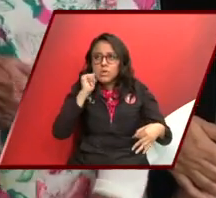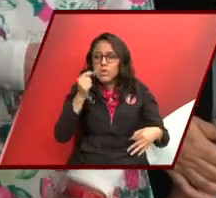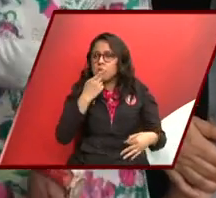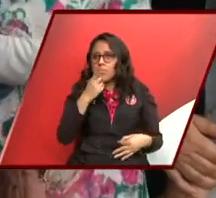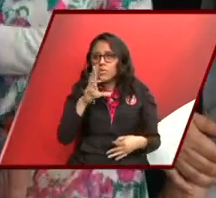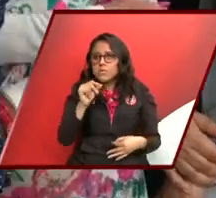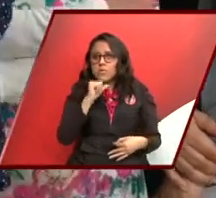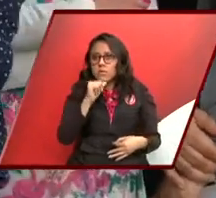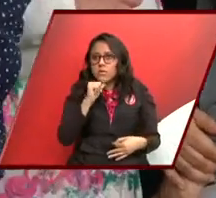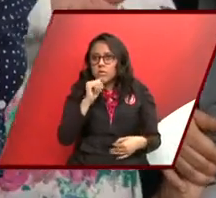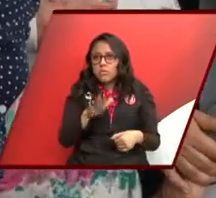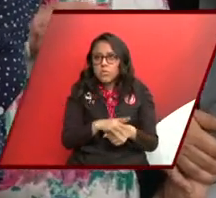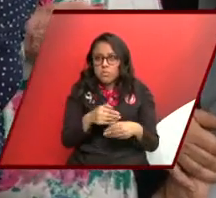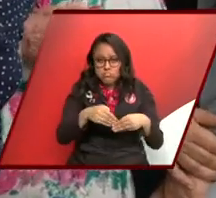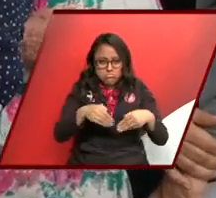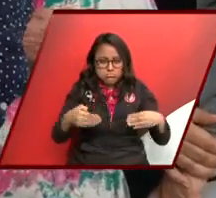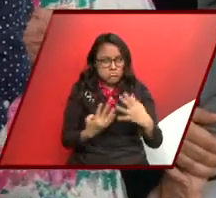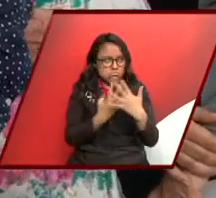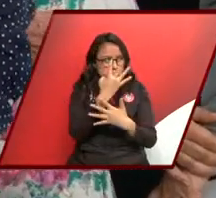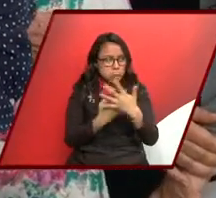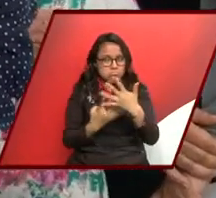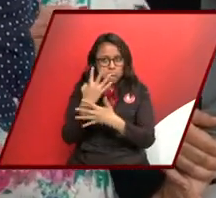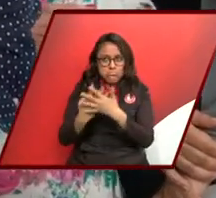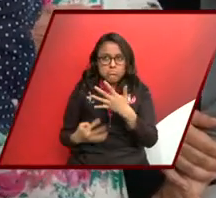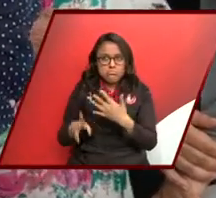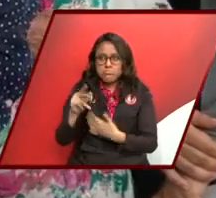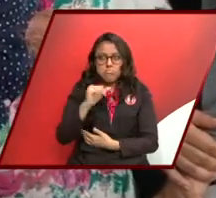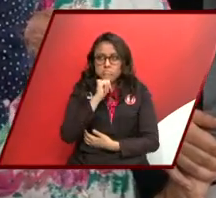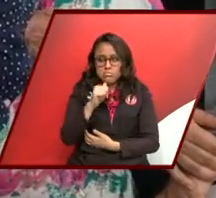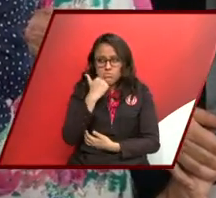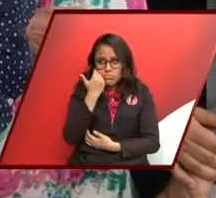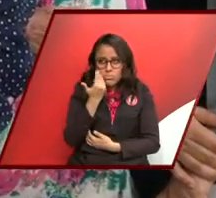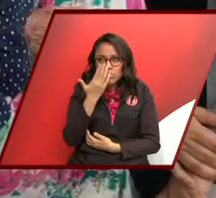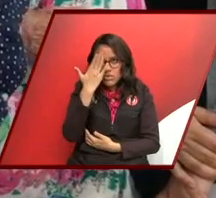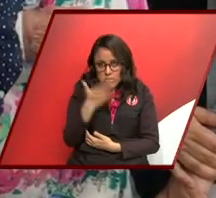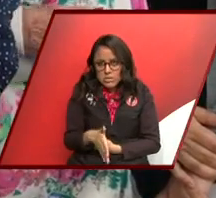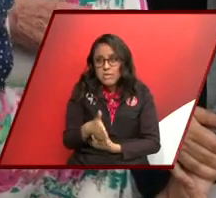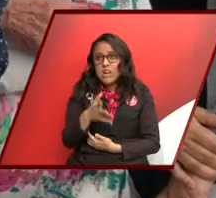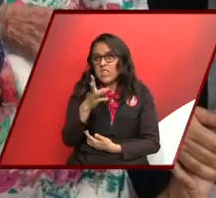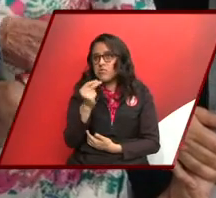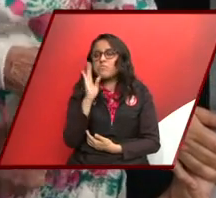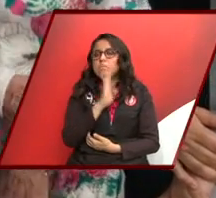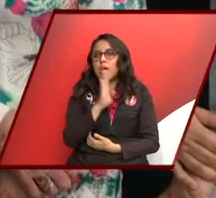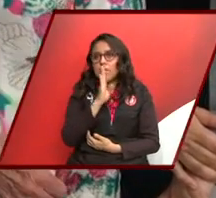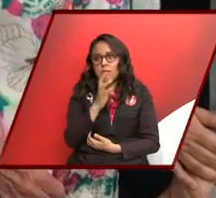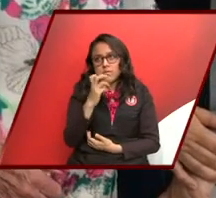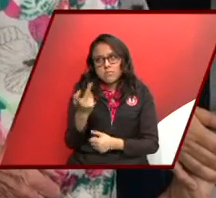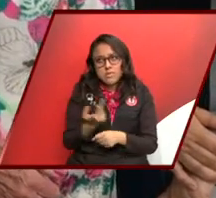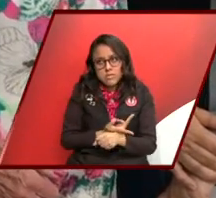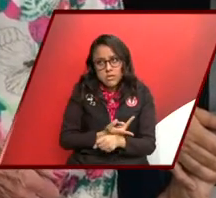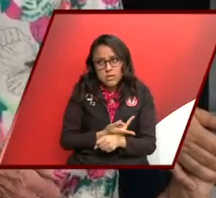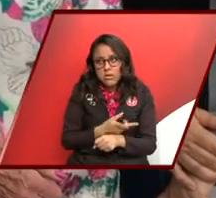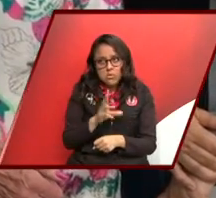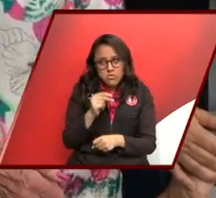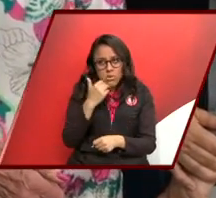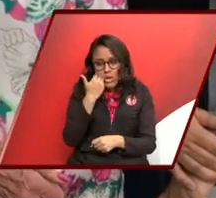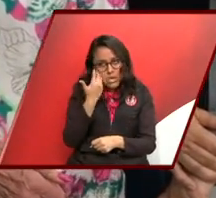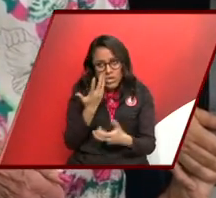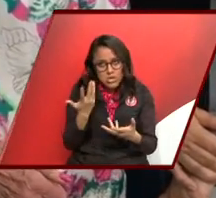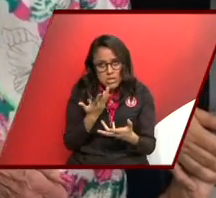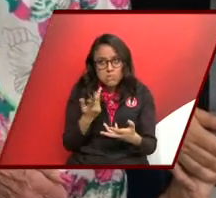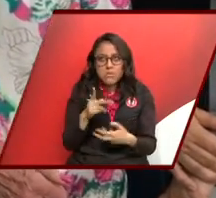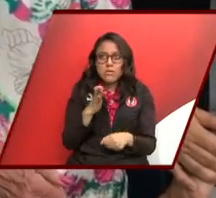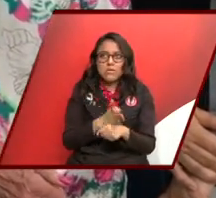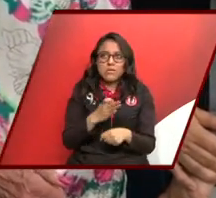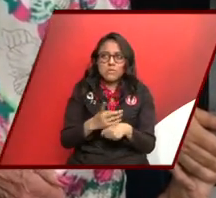ley poniendo rejas, encarcelándose ellos mismos, porque saben que es una falta administrativa lo que está ocurriendo y no lo han querido hacer. Y